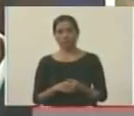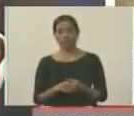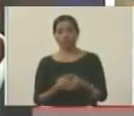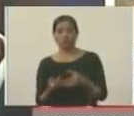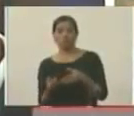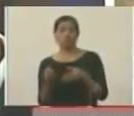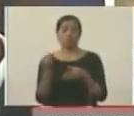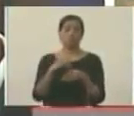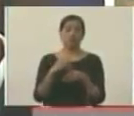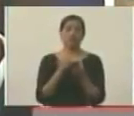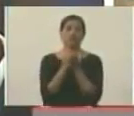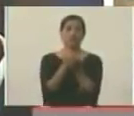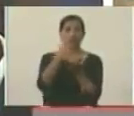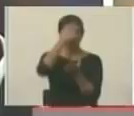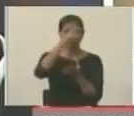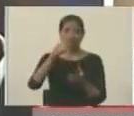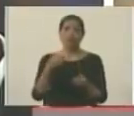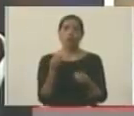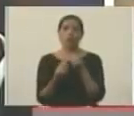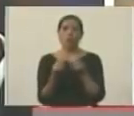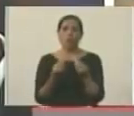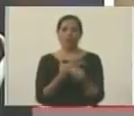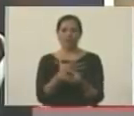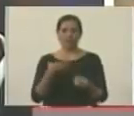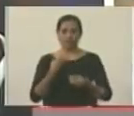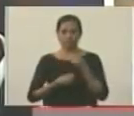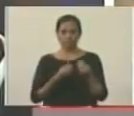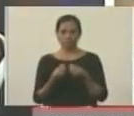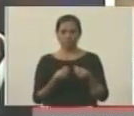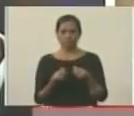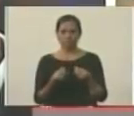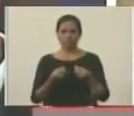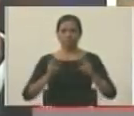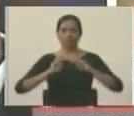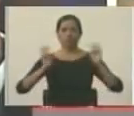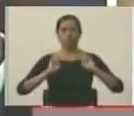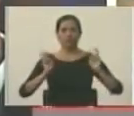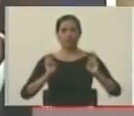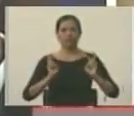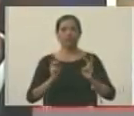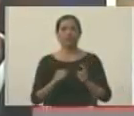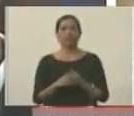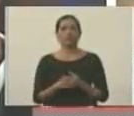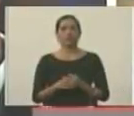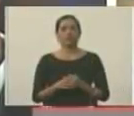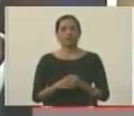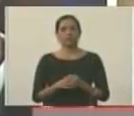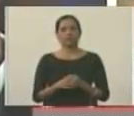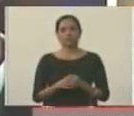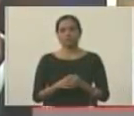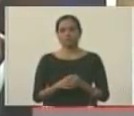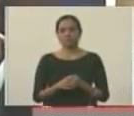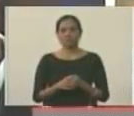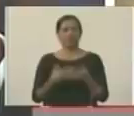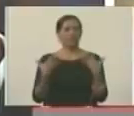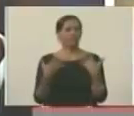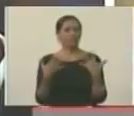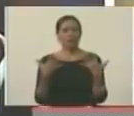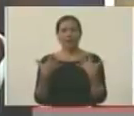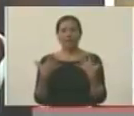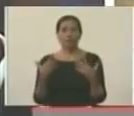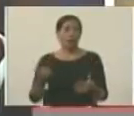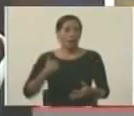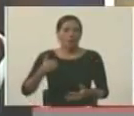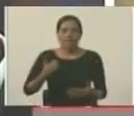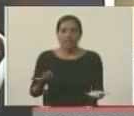pueblo, como han intentado, a un nivel de desesperación, de rabia. No cualquiera, ¿vale? Tú sabes que uno actuando en un